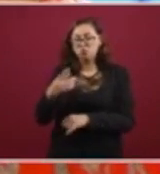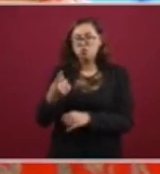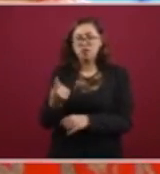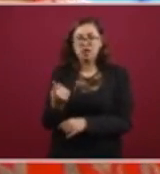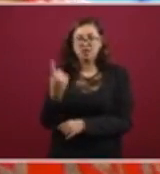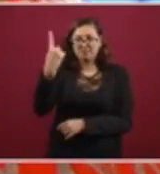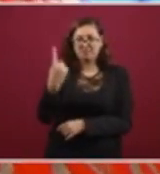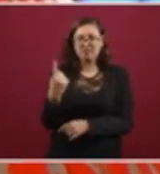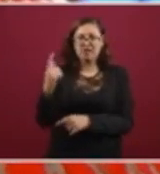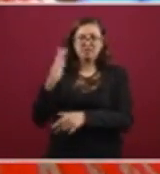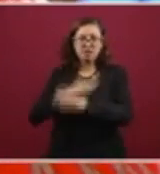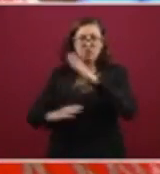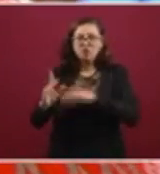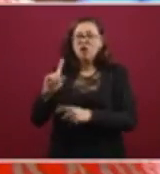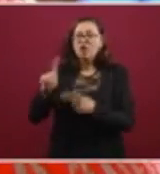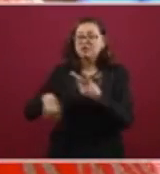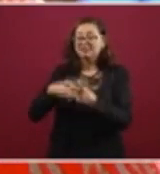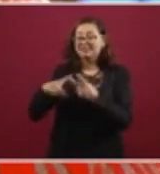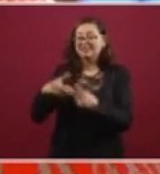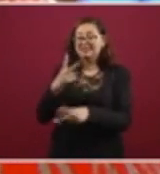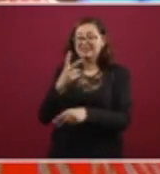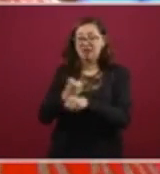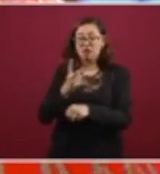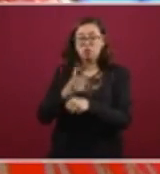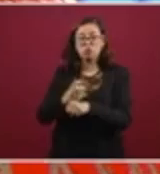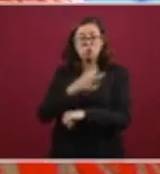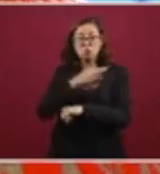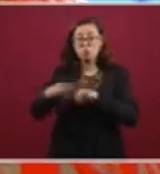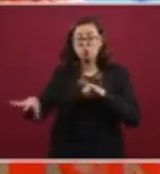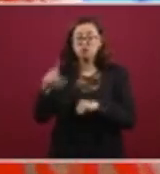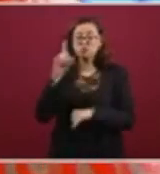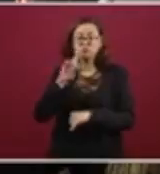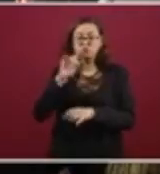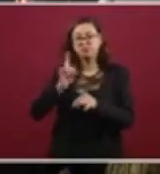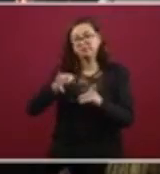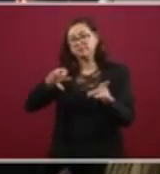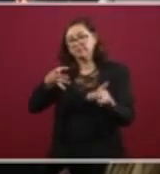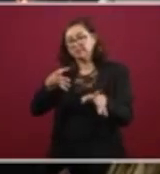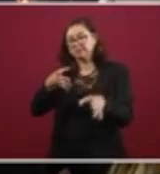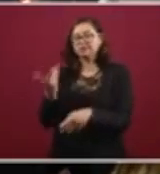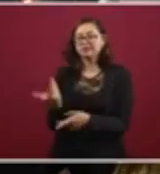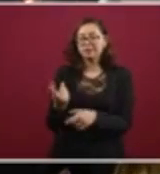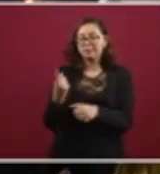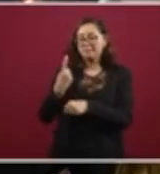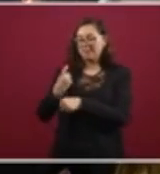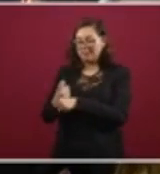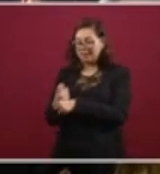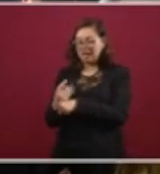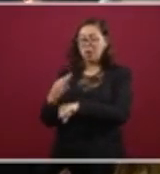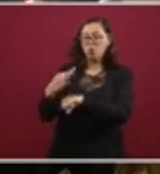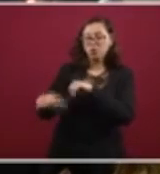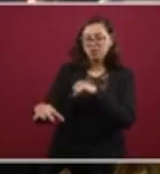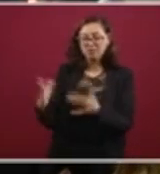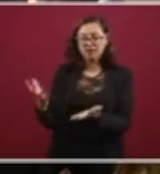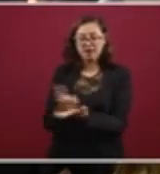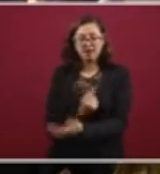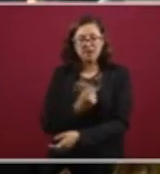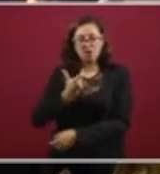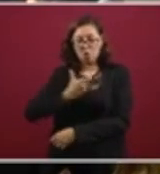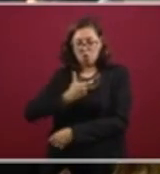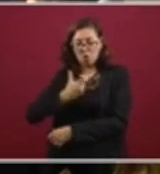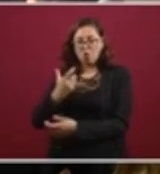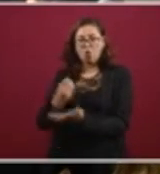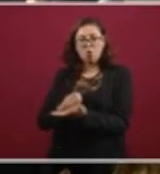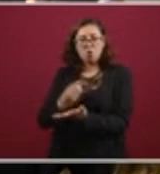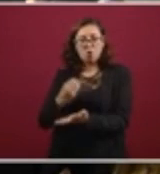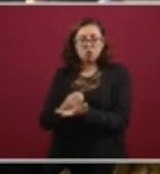medalla al día de ayer fue de Alejandra Valencia en tiro con arco, lo cual sostiene este papel, repito, preponderante de